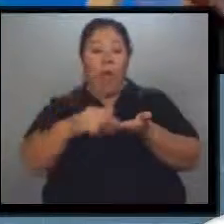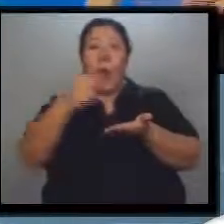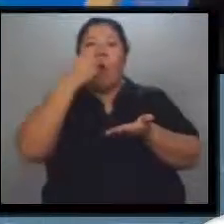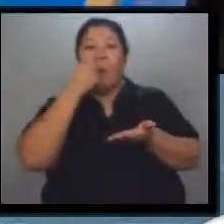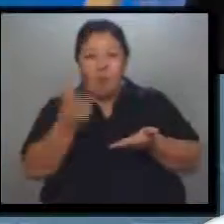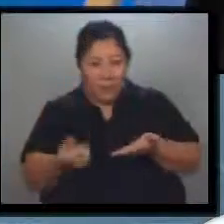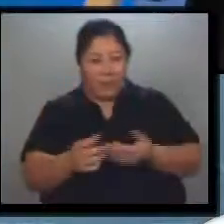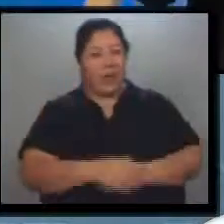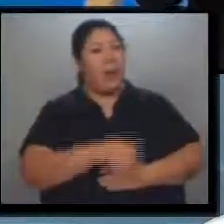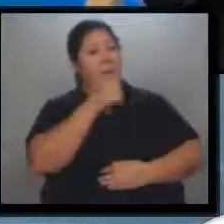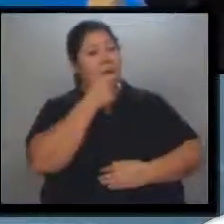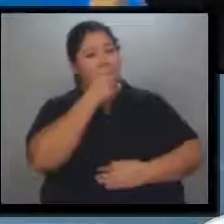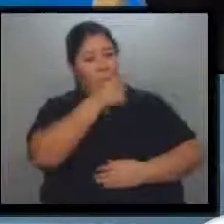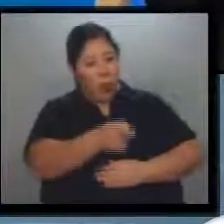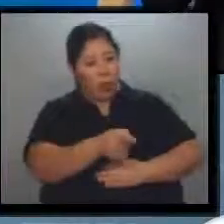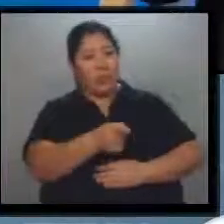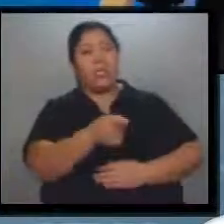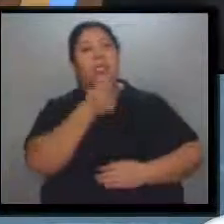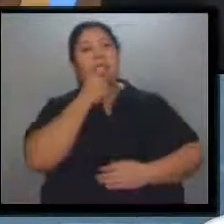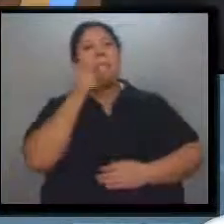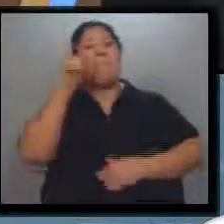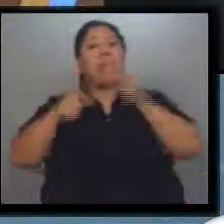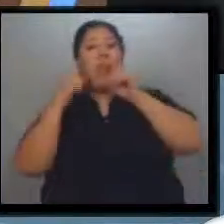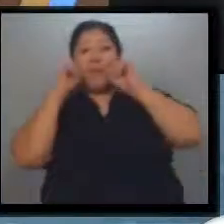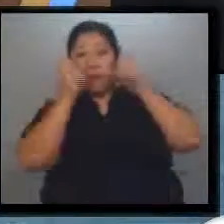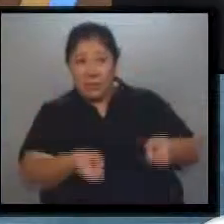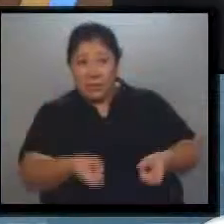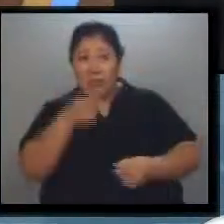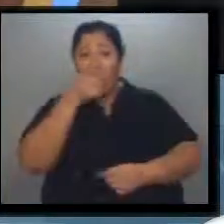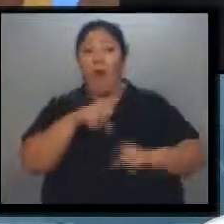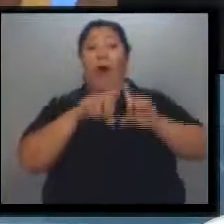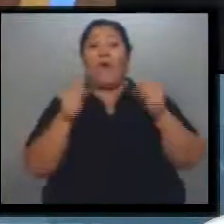y las facturas las divide en dos y tres? Elemental.